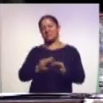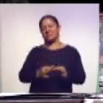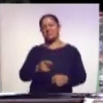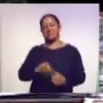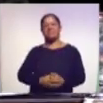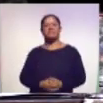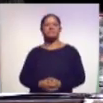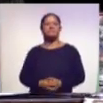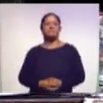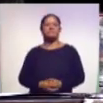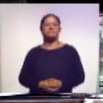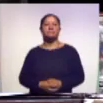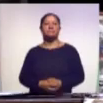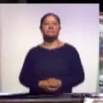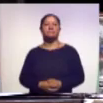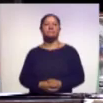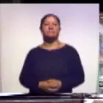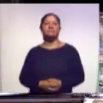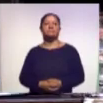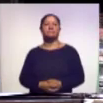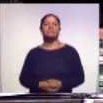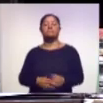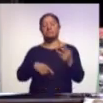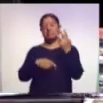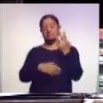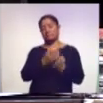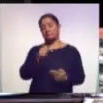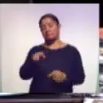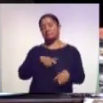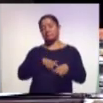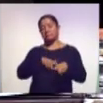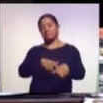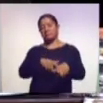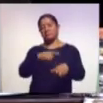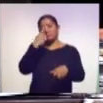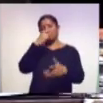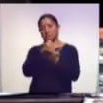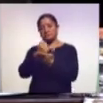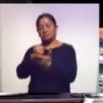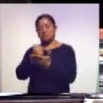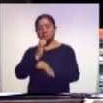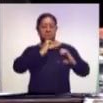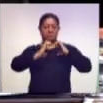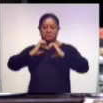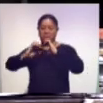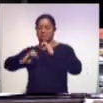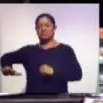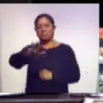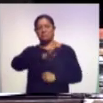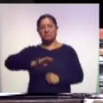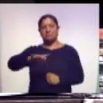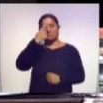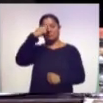institucionales. La ruta que marcaron dichos ejes nos llevaron a rediseñar los mecanismos de comunicación con la sociedad, a efecto de hacer de